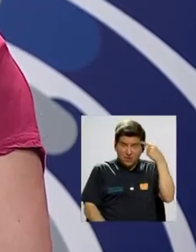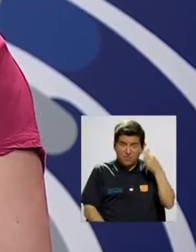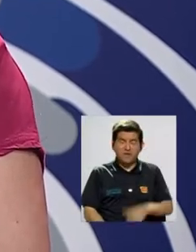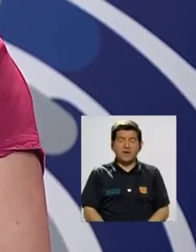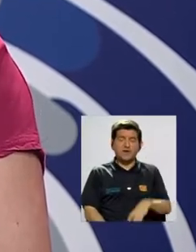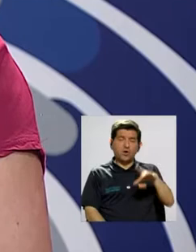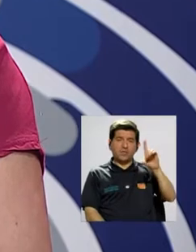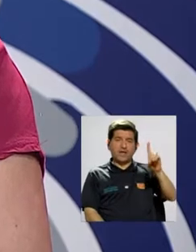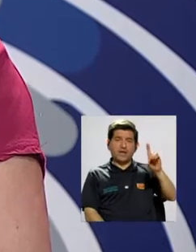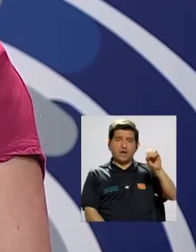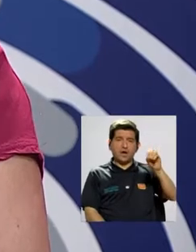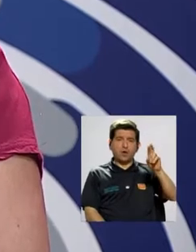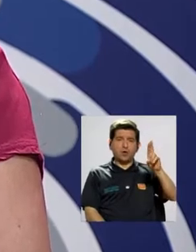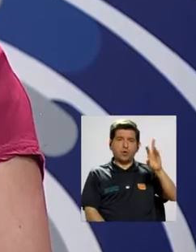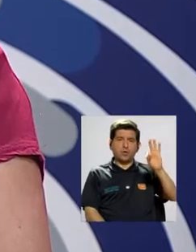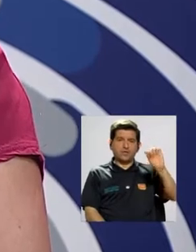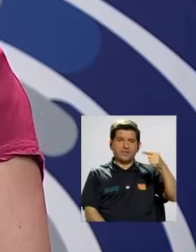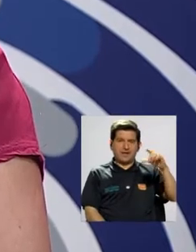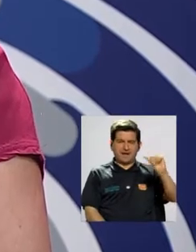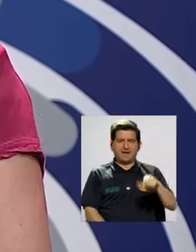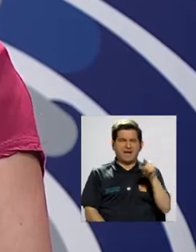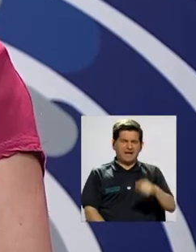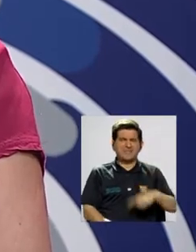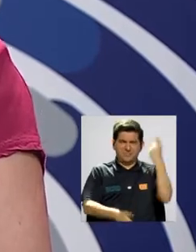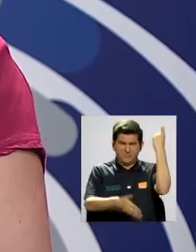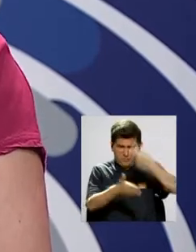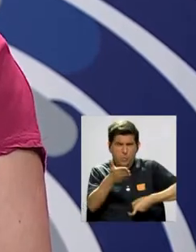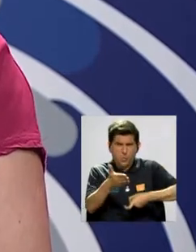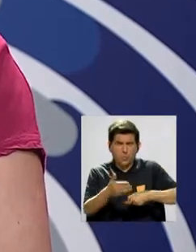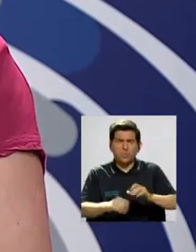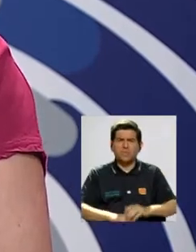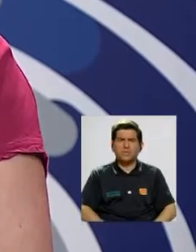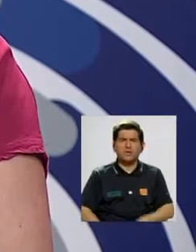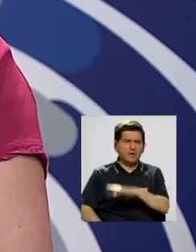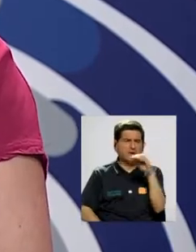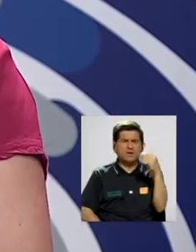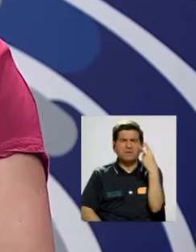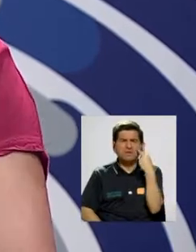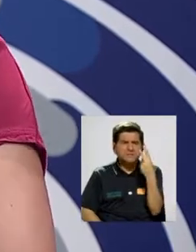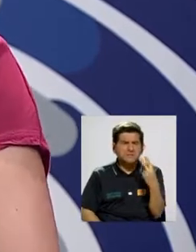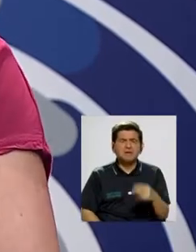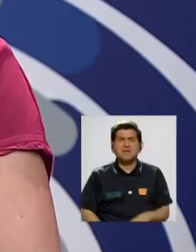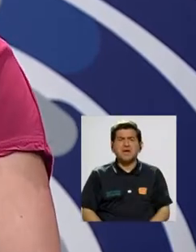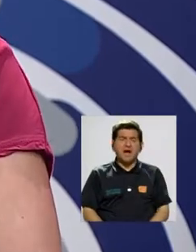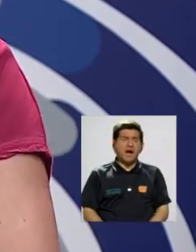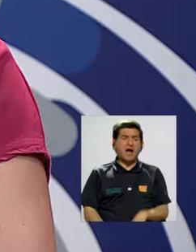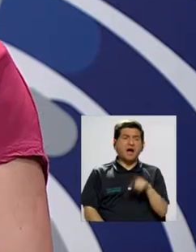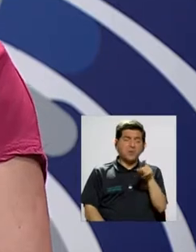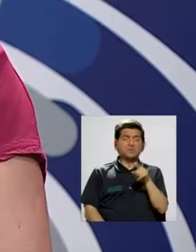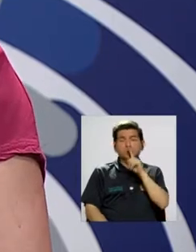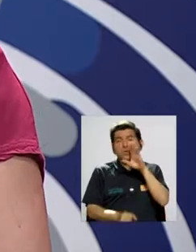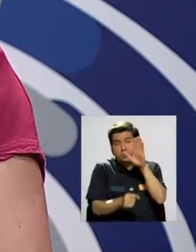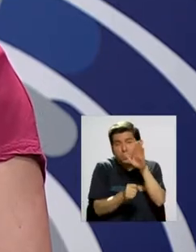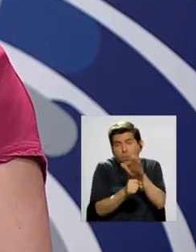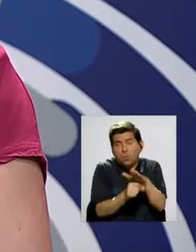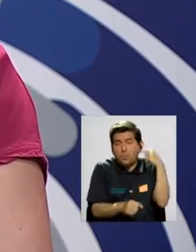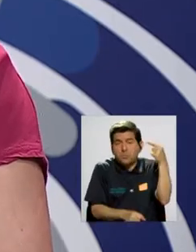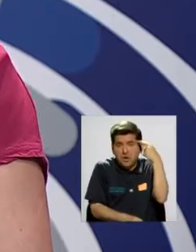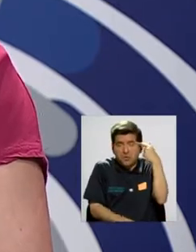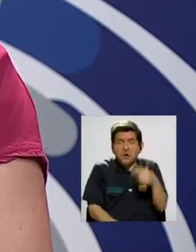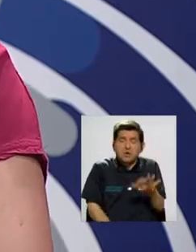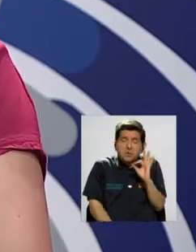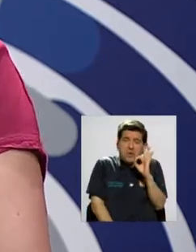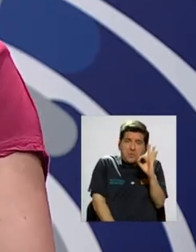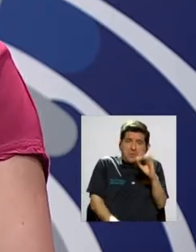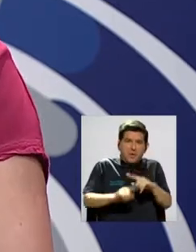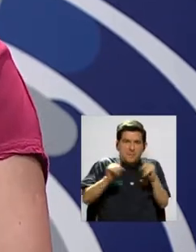Daniel Ortega, claramente autoritario, y donde se está bien si usted sigue los designios, digamos, del gobierno, pero en el